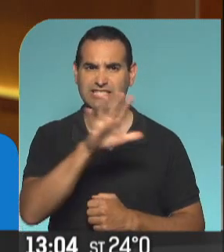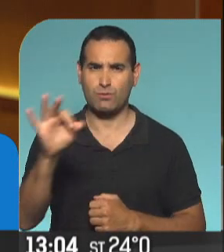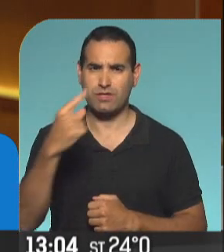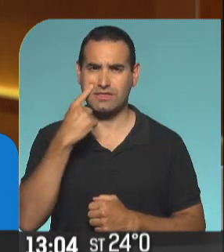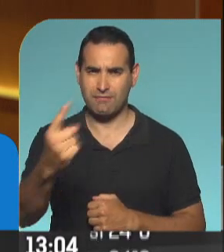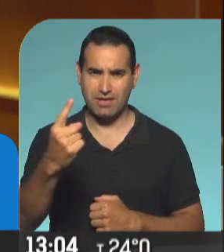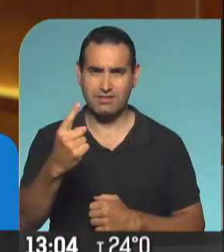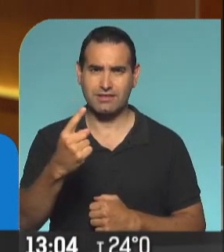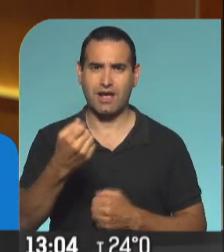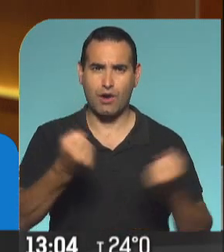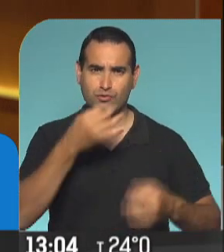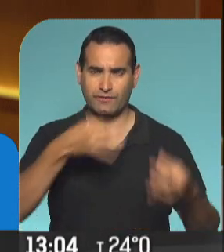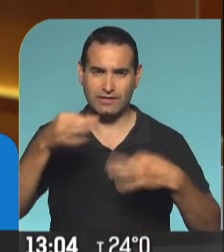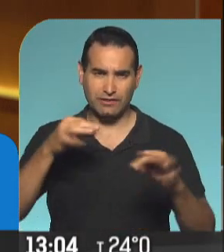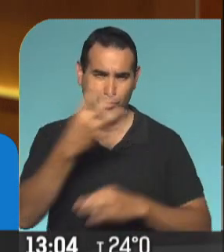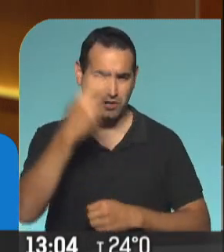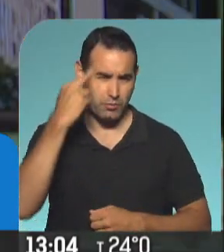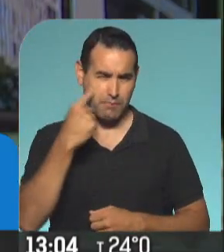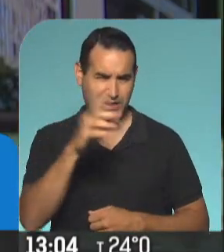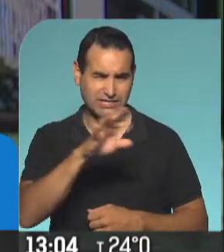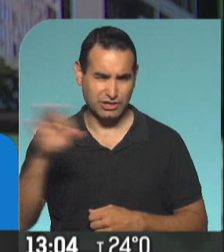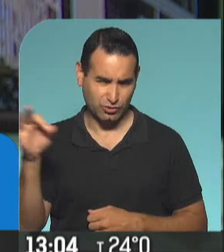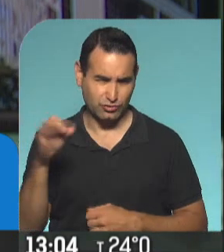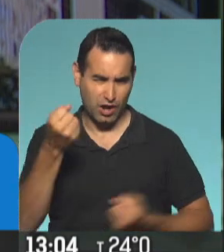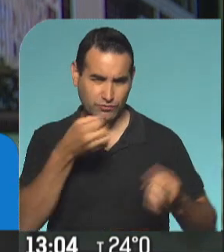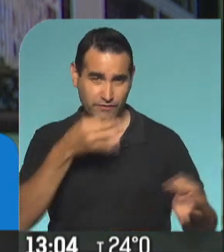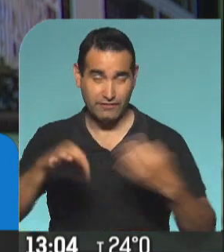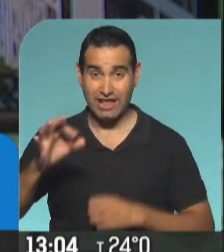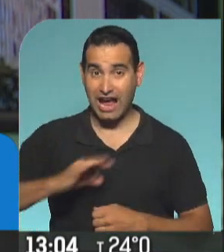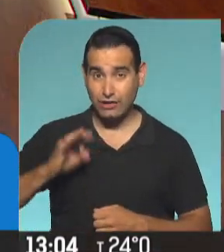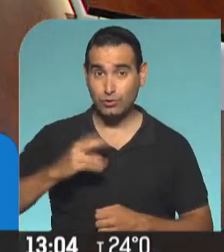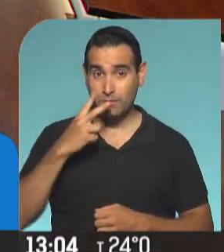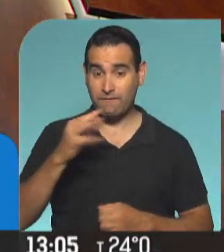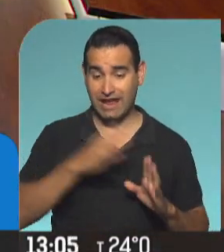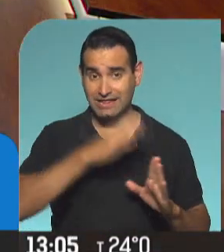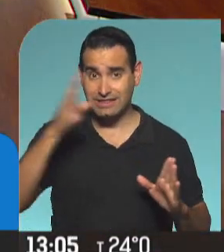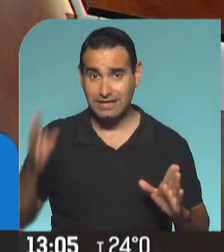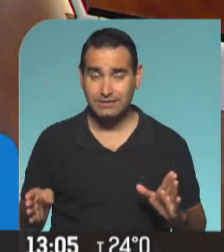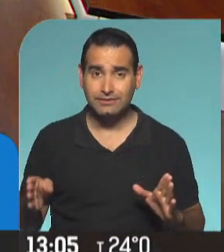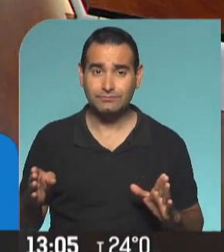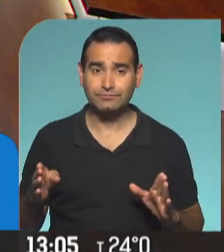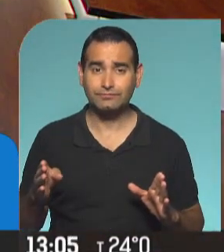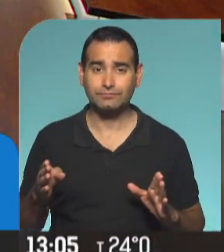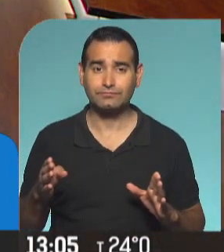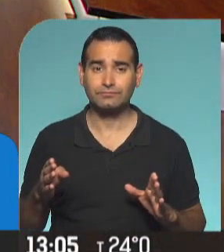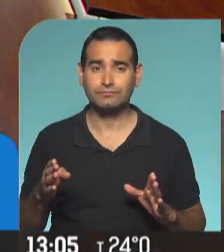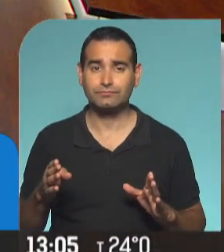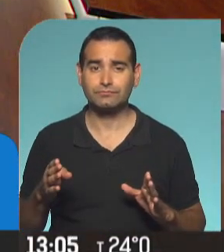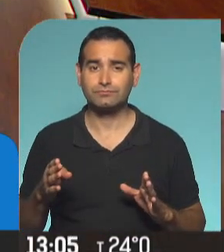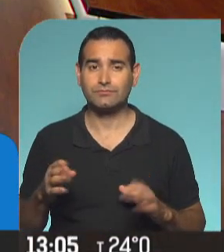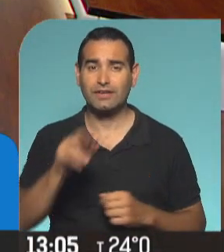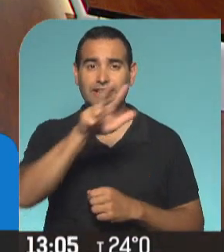patentes en 42 mil 500 en todo el año 2020 -pablo tenemos